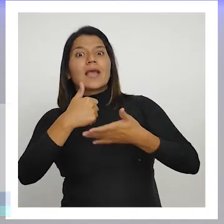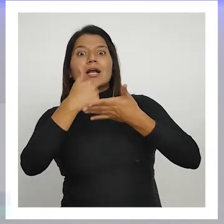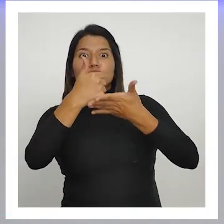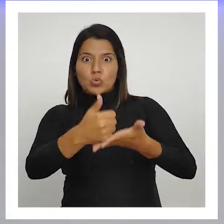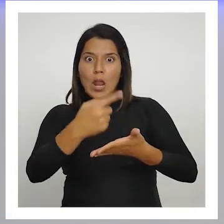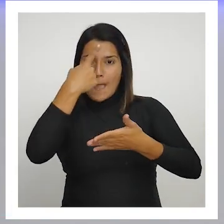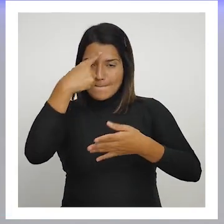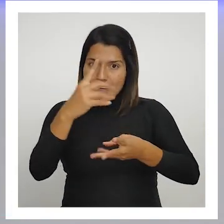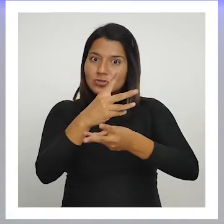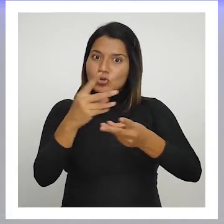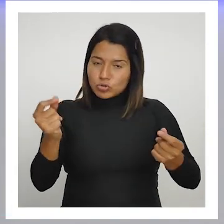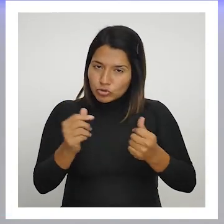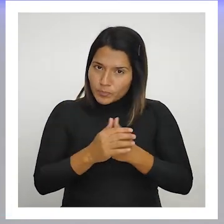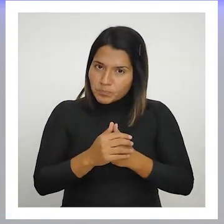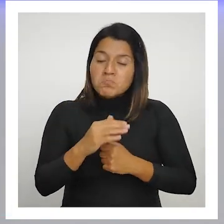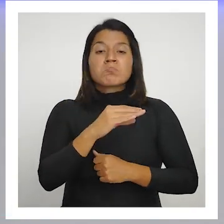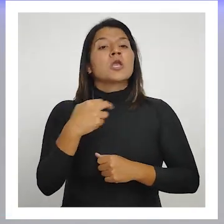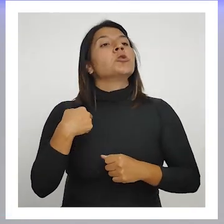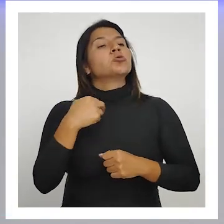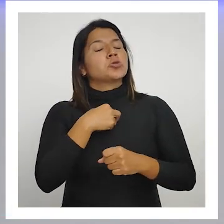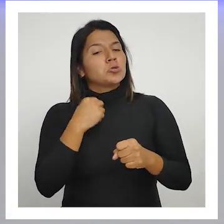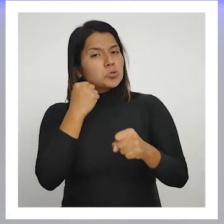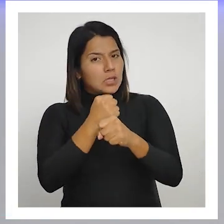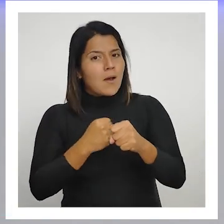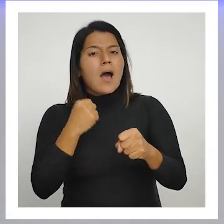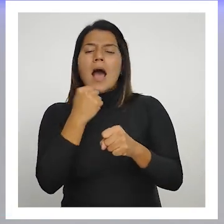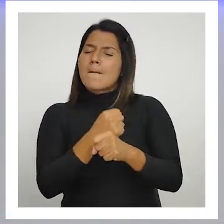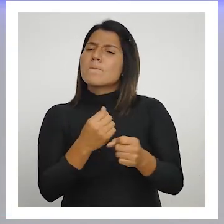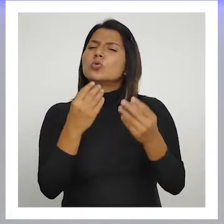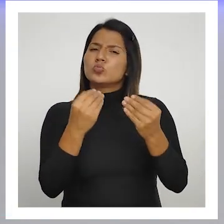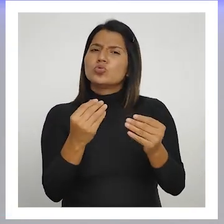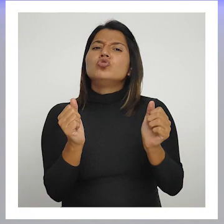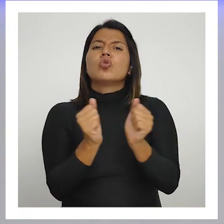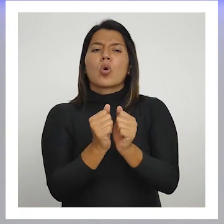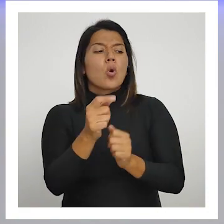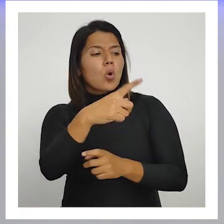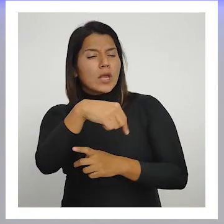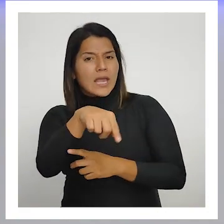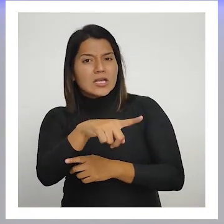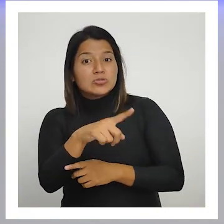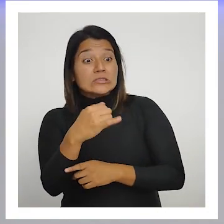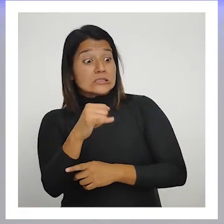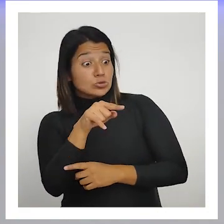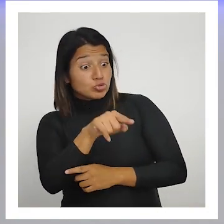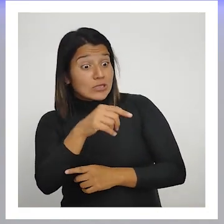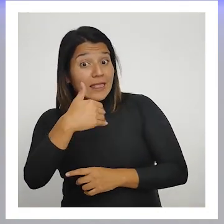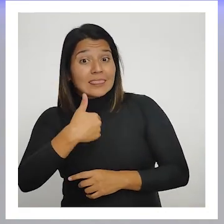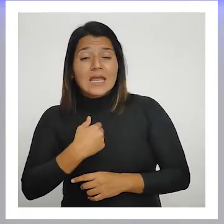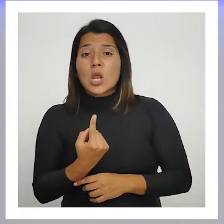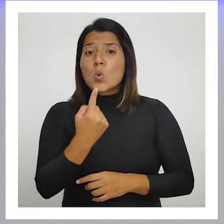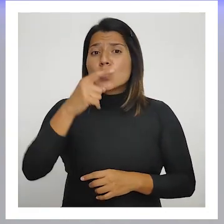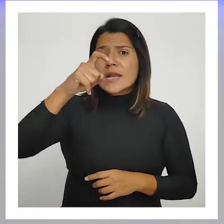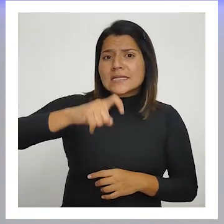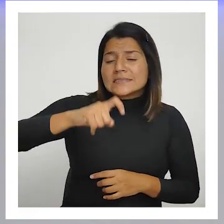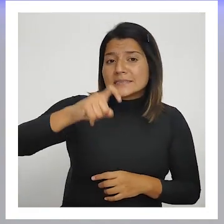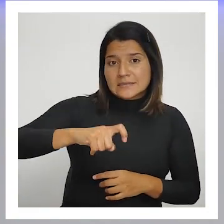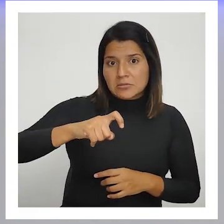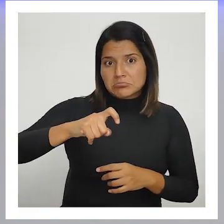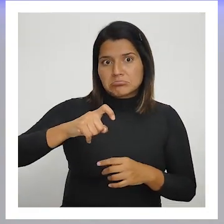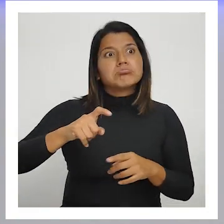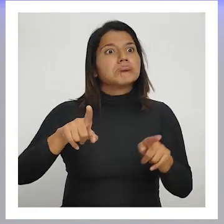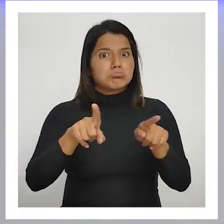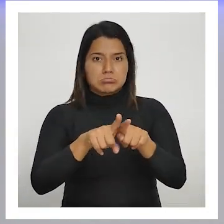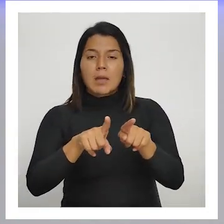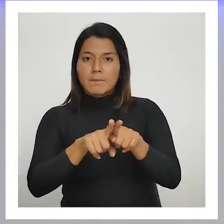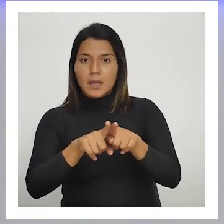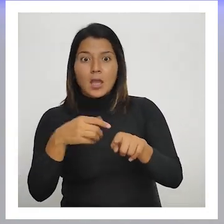hemos ido trabajando muchísimo con la gente en la consigna de si usted tiene un requerimiento, si usted tiene una necesidad,